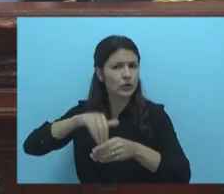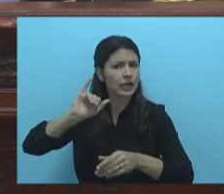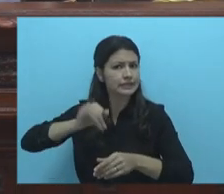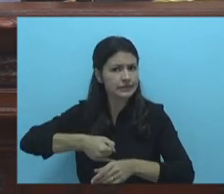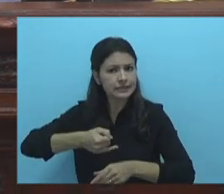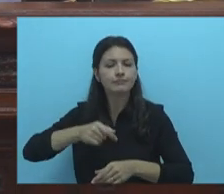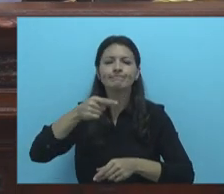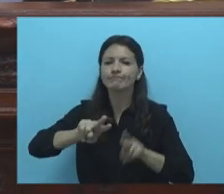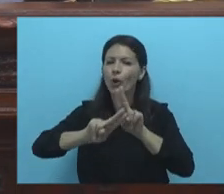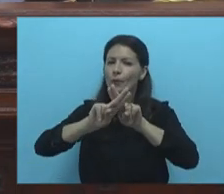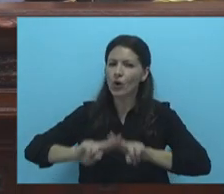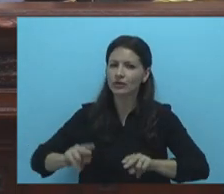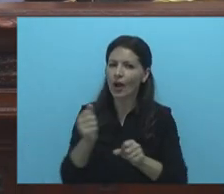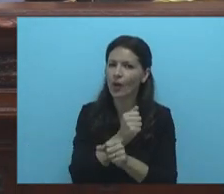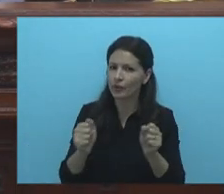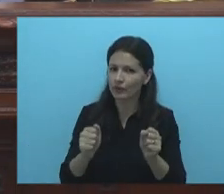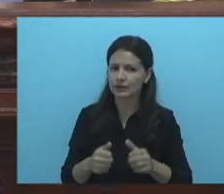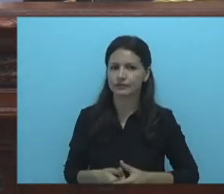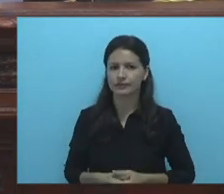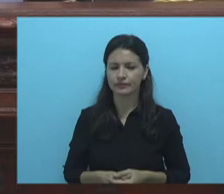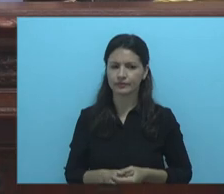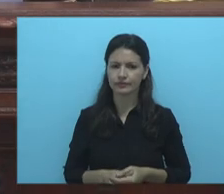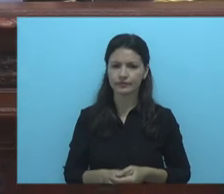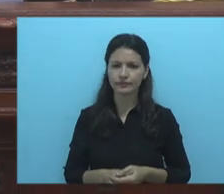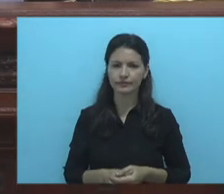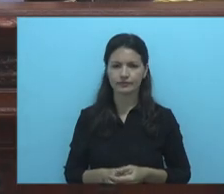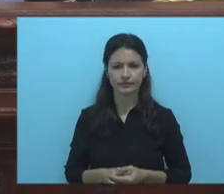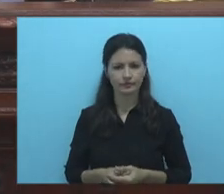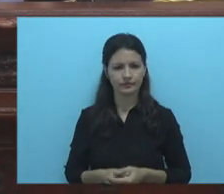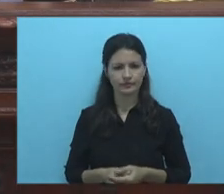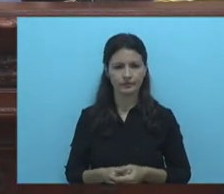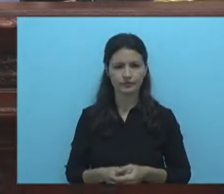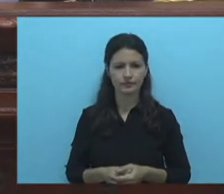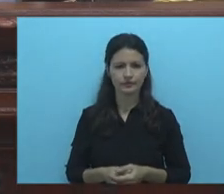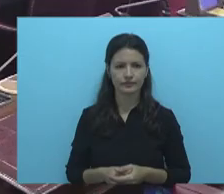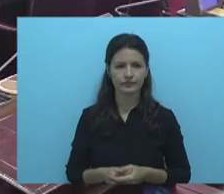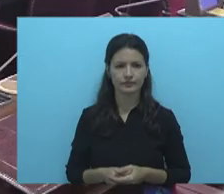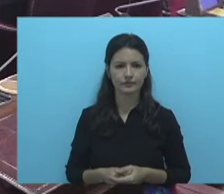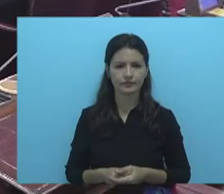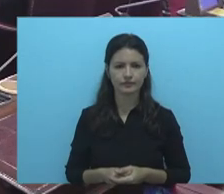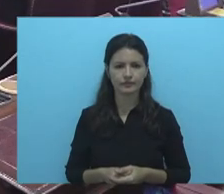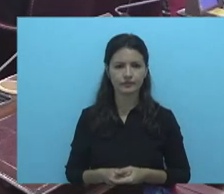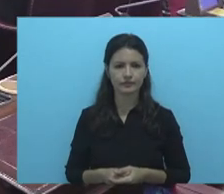manera afirmativa lo hacen a favor de aceptar el veto del Poder Ejecutivo. A votación,